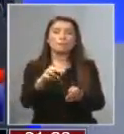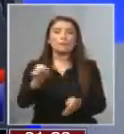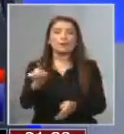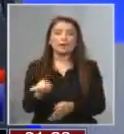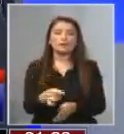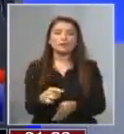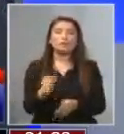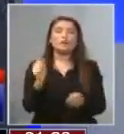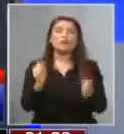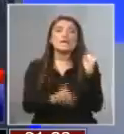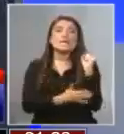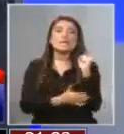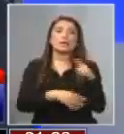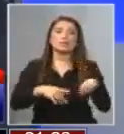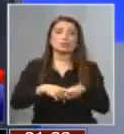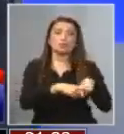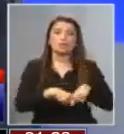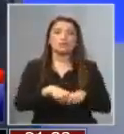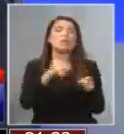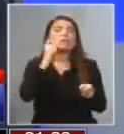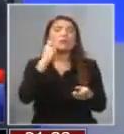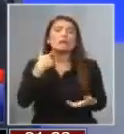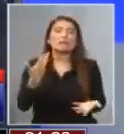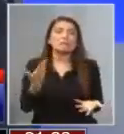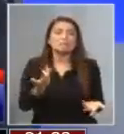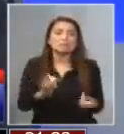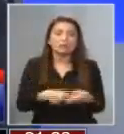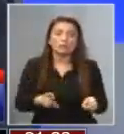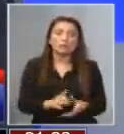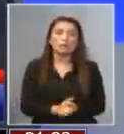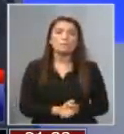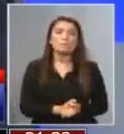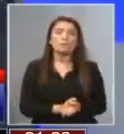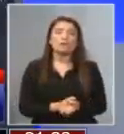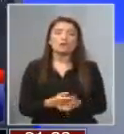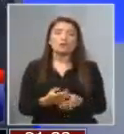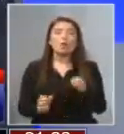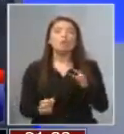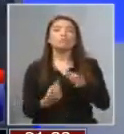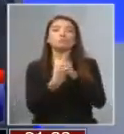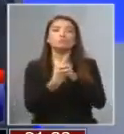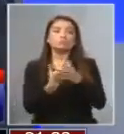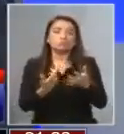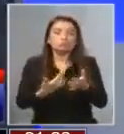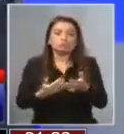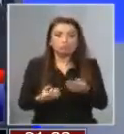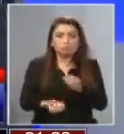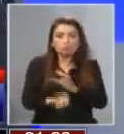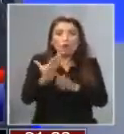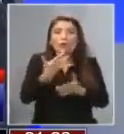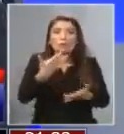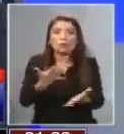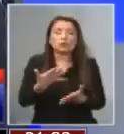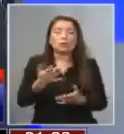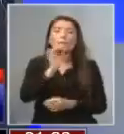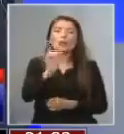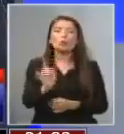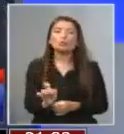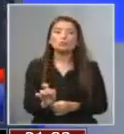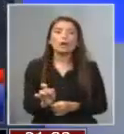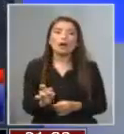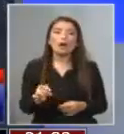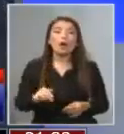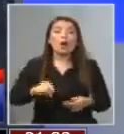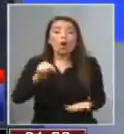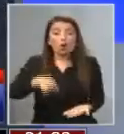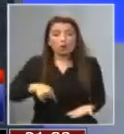qué se diferencia? Bueno, es una corriente que tiene que surge porque la pregunta es, hoy